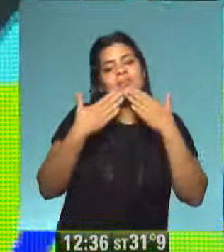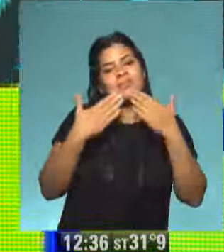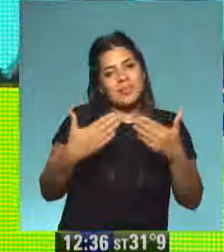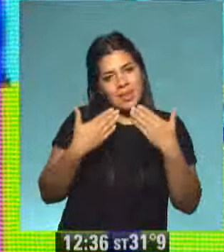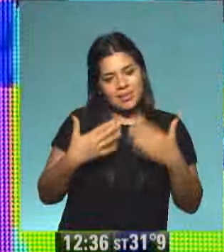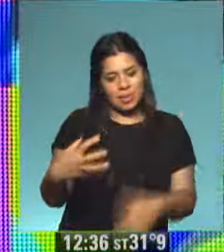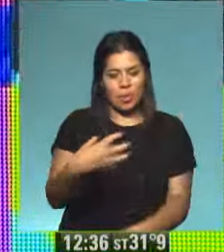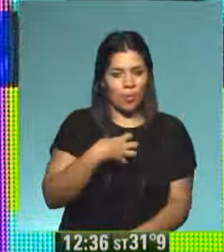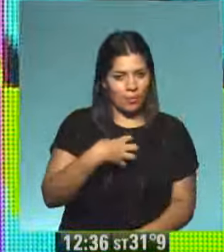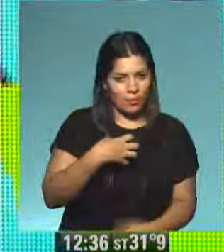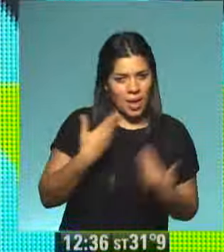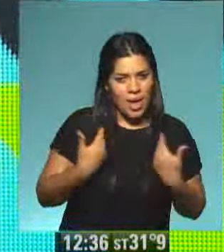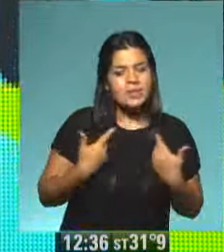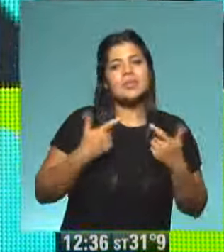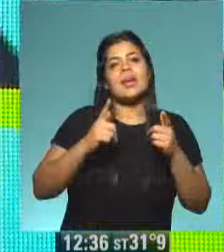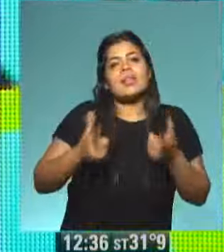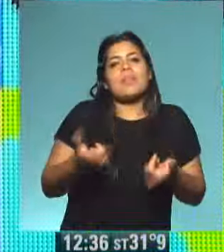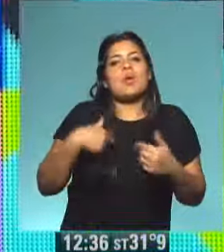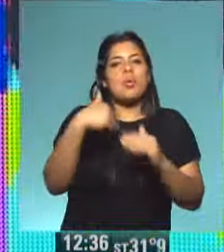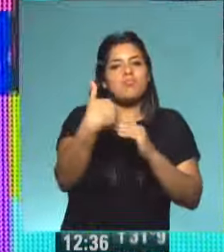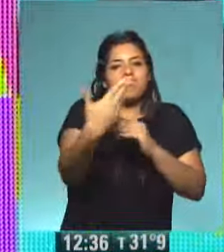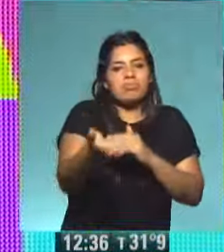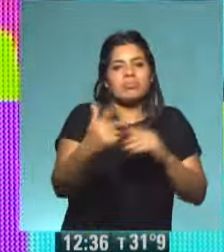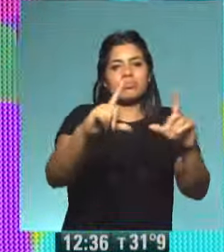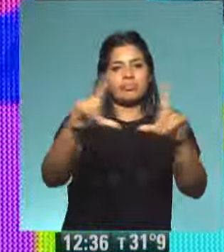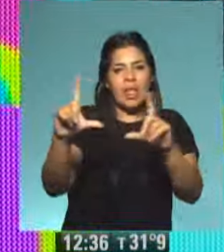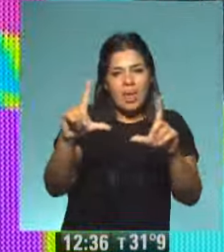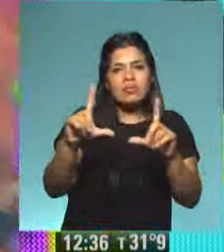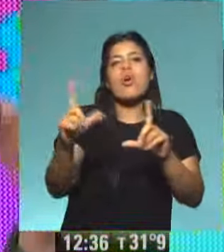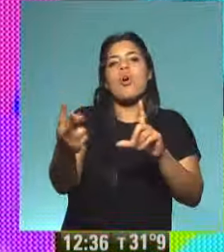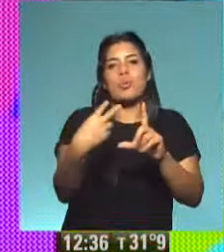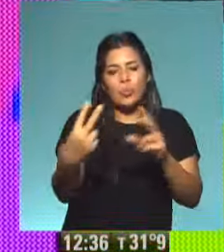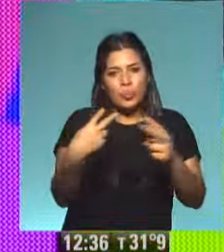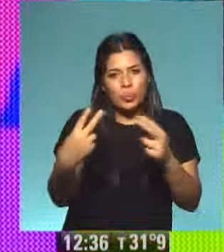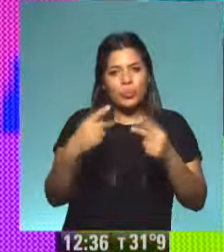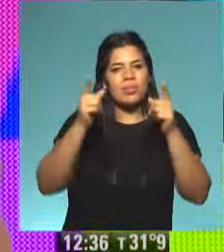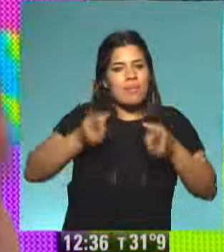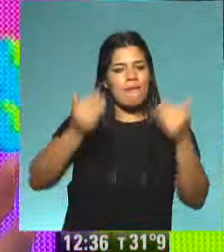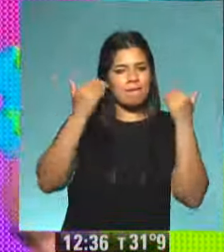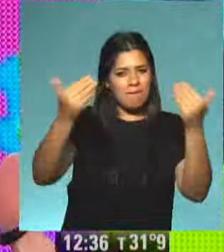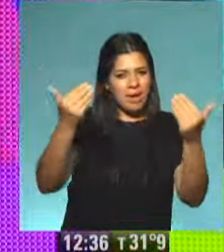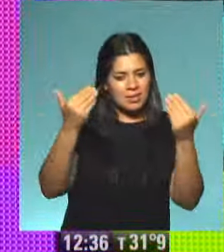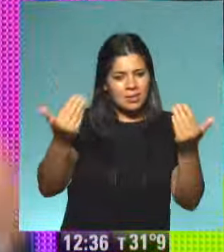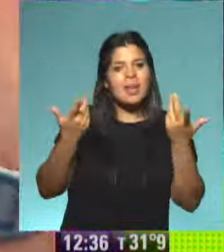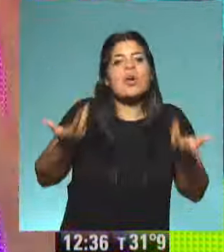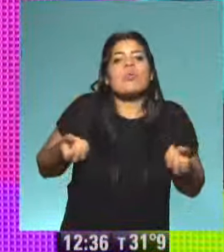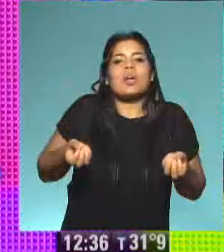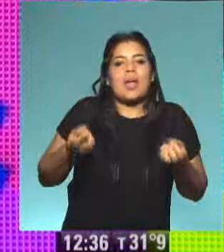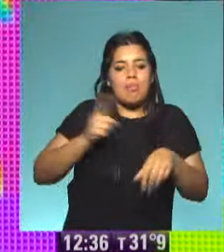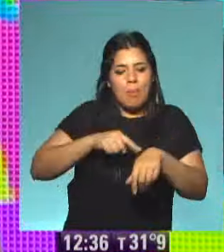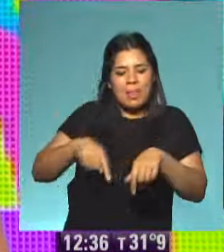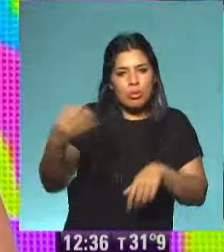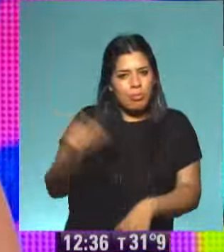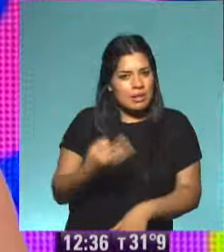la confianza, por la entrega, por estar del otro lado. Y sobre todo los felicito por haber sabido estar en este tiempo tan especial ahí del otro